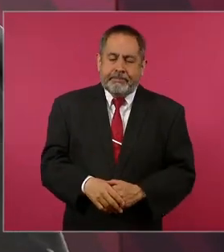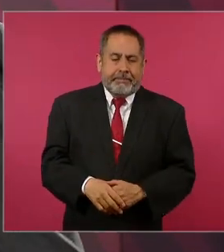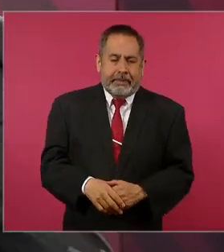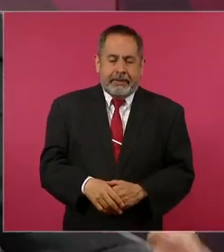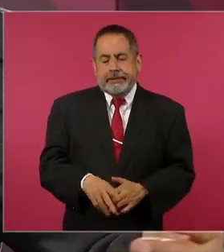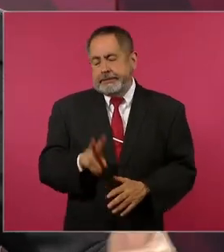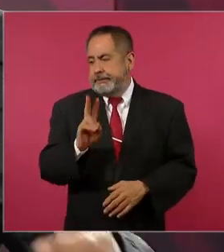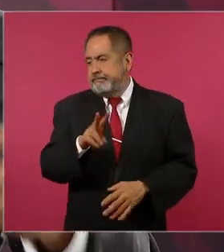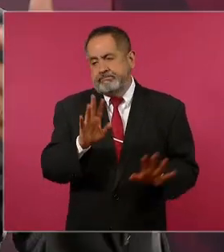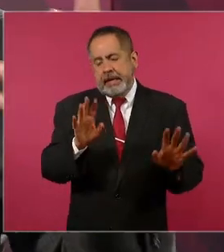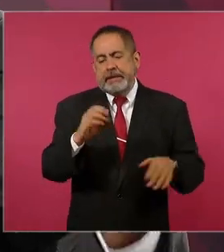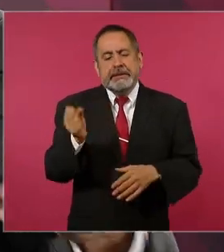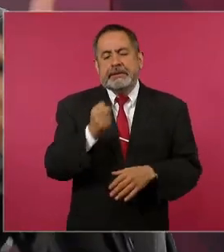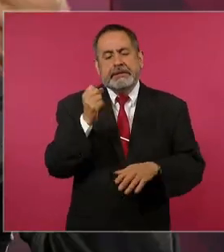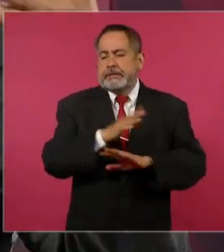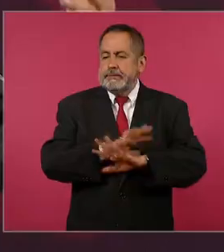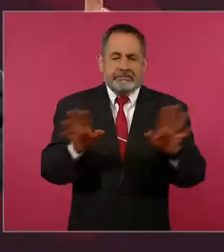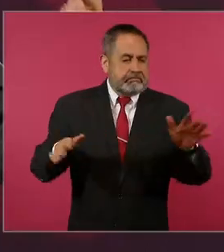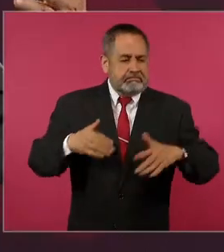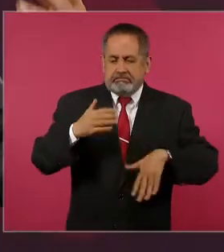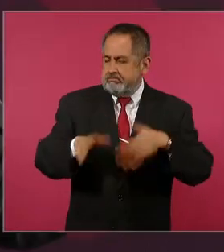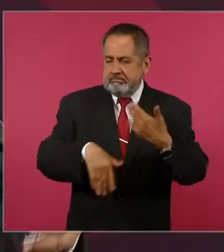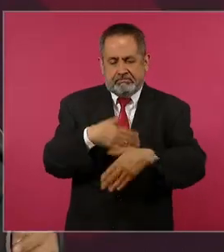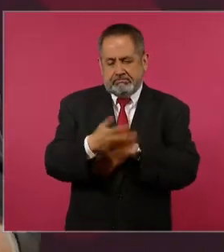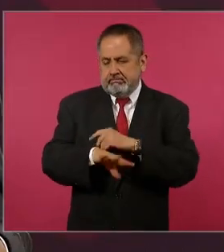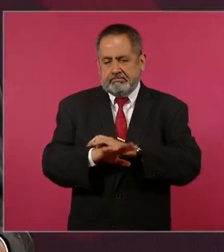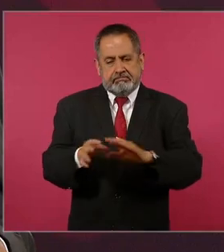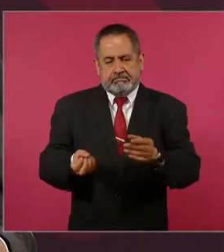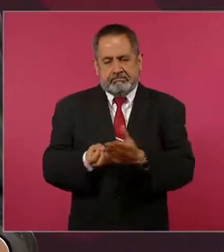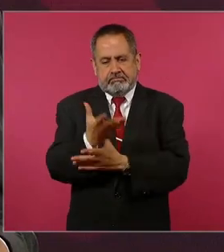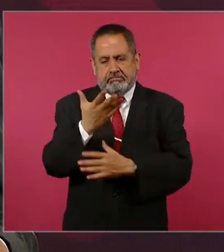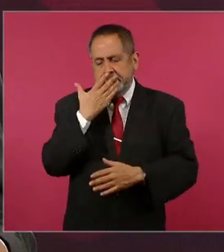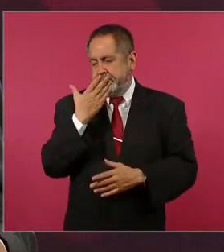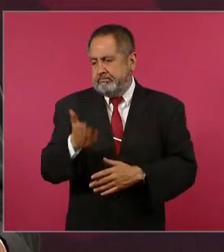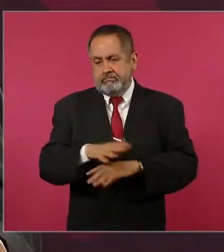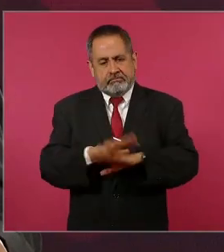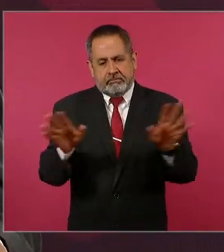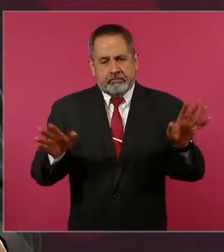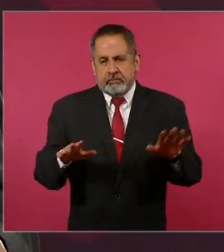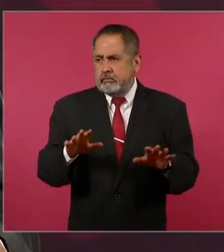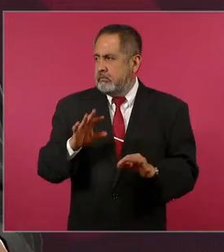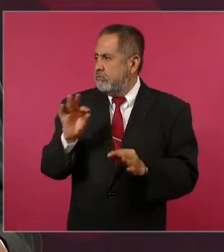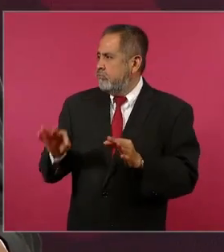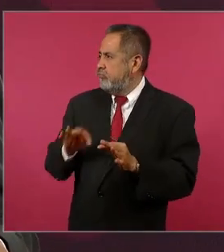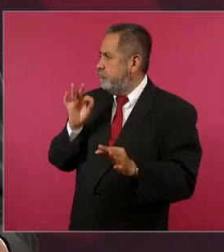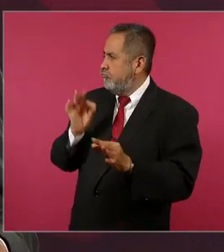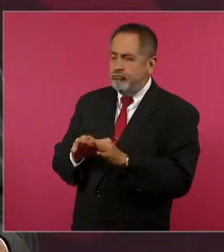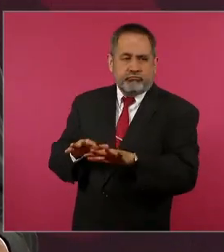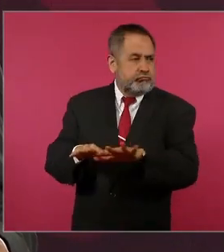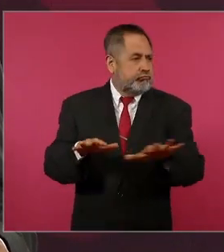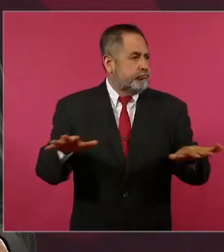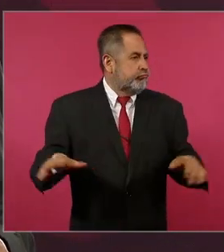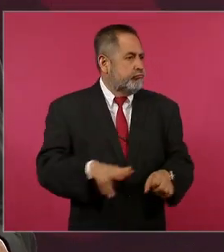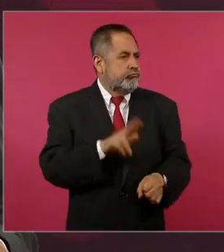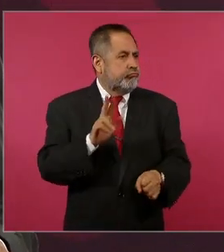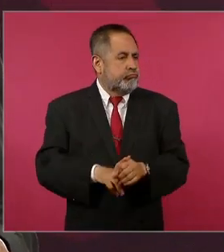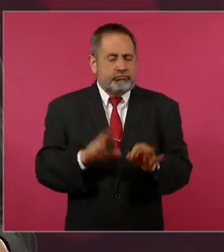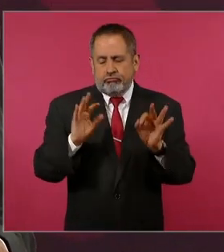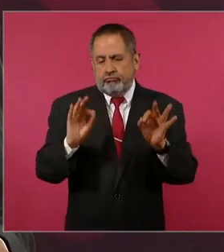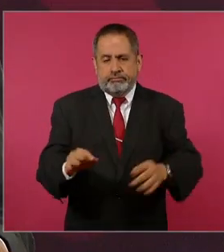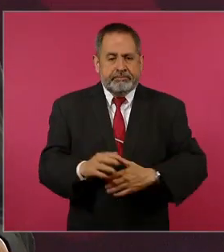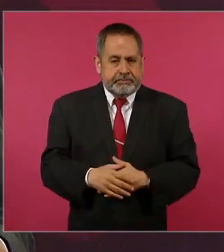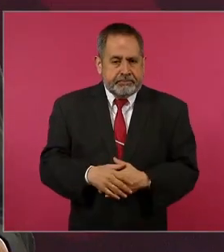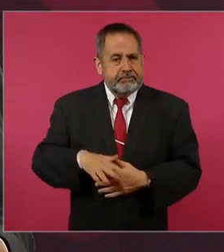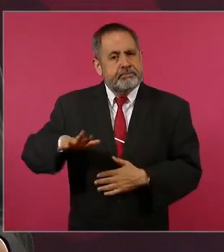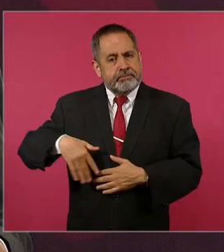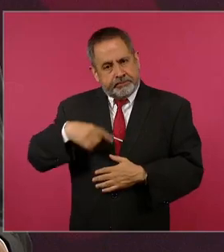Afortunadamente, pues todo ya ha regresado a su cauce, y decía que vamos